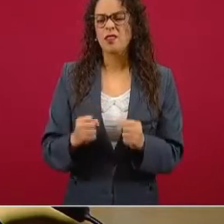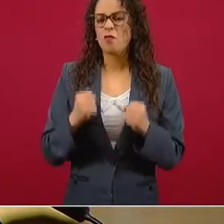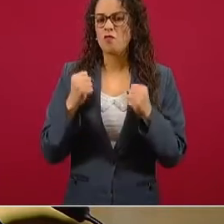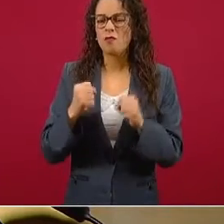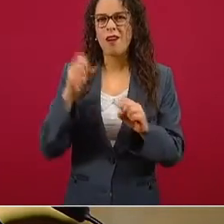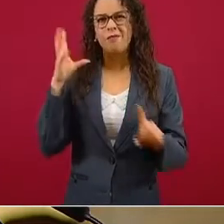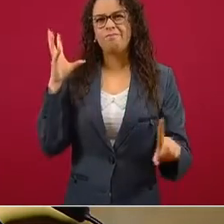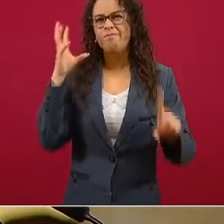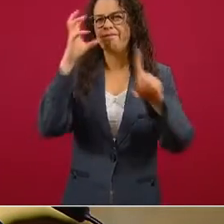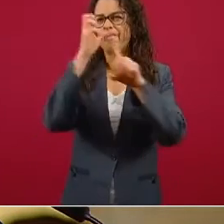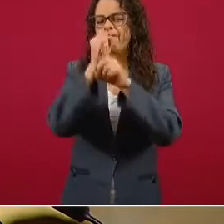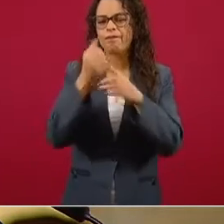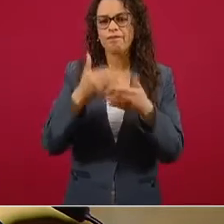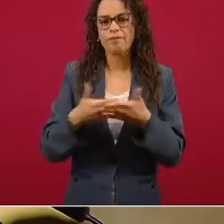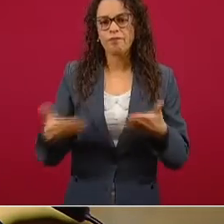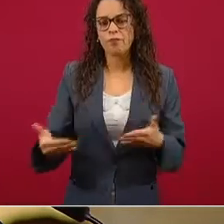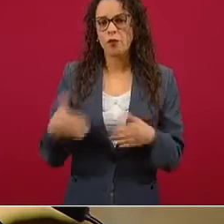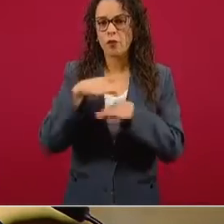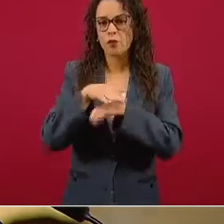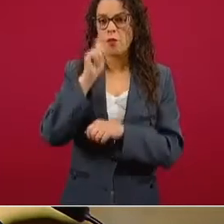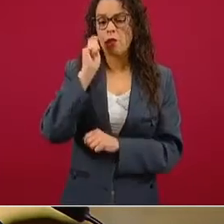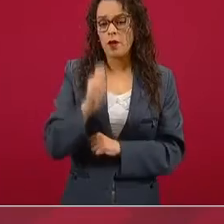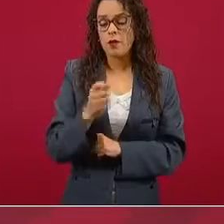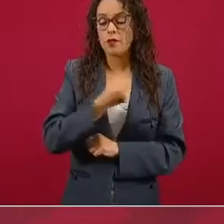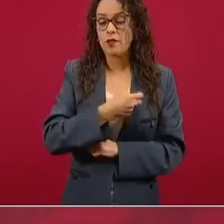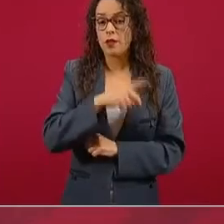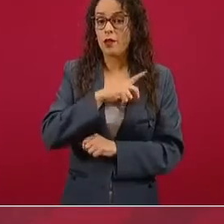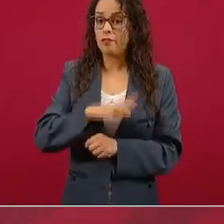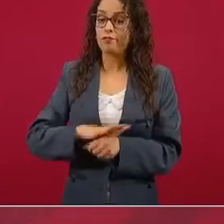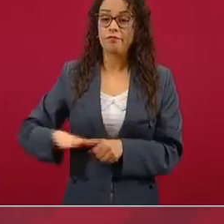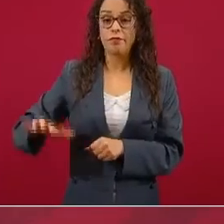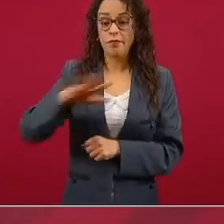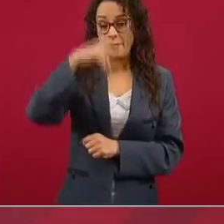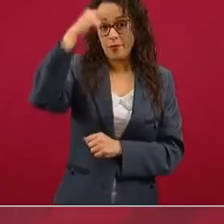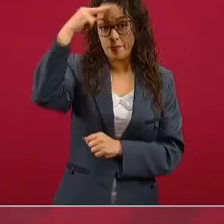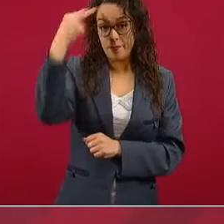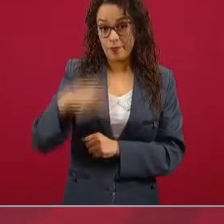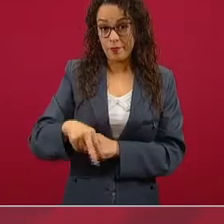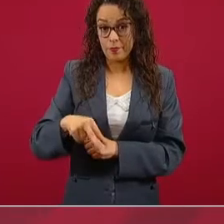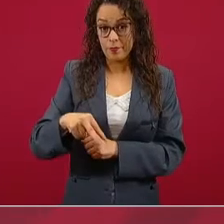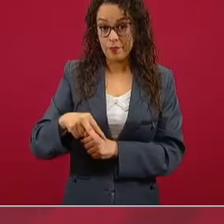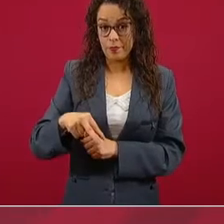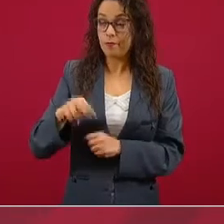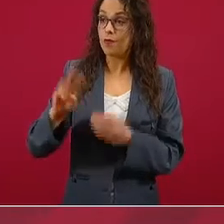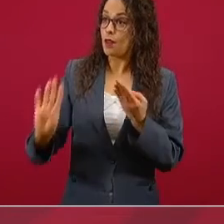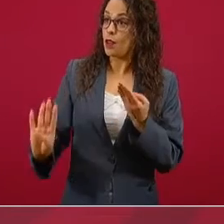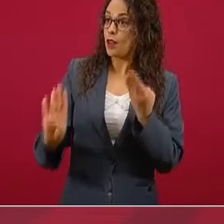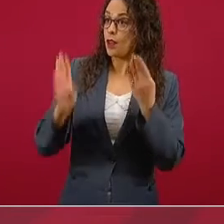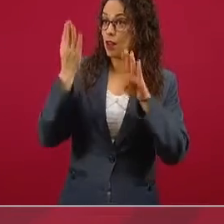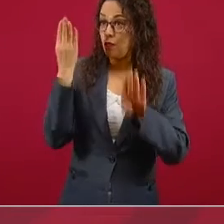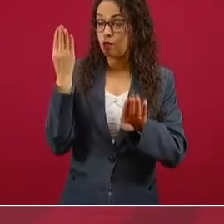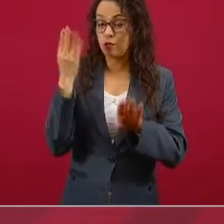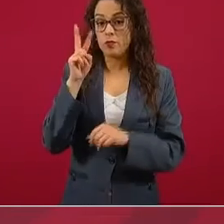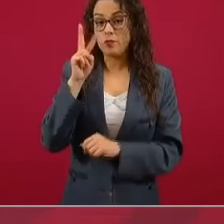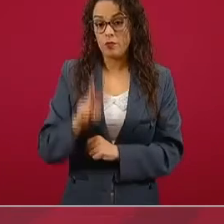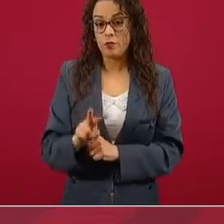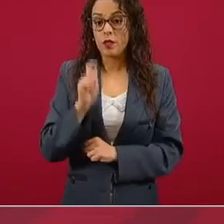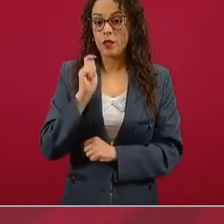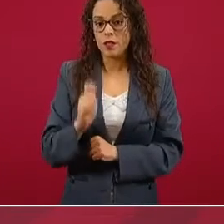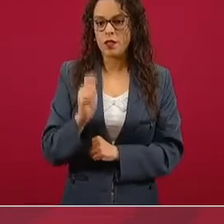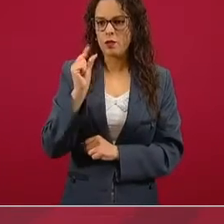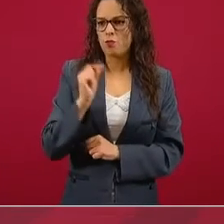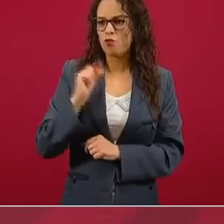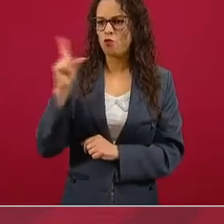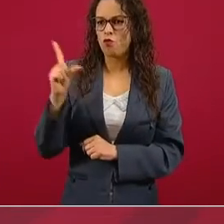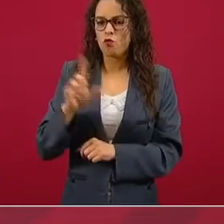tiempos en materia de salud pública en México y en el mundo, con un apostolado profesional por